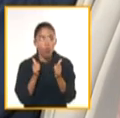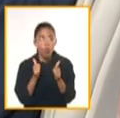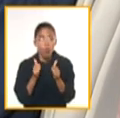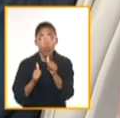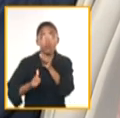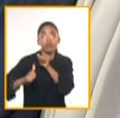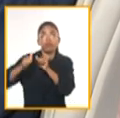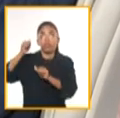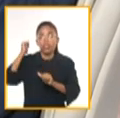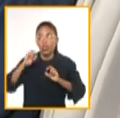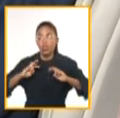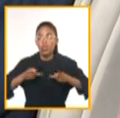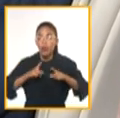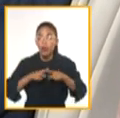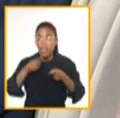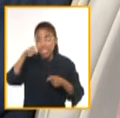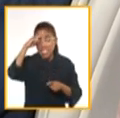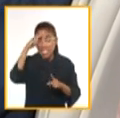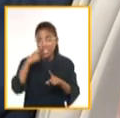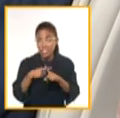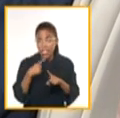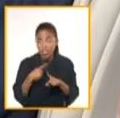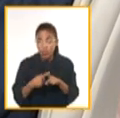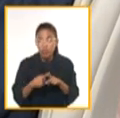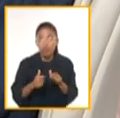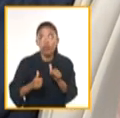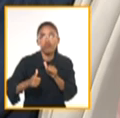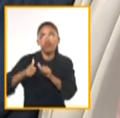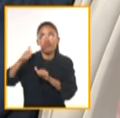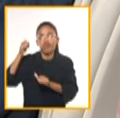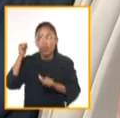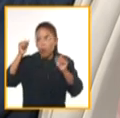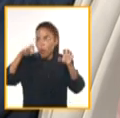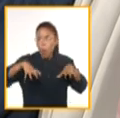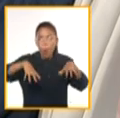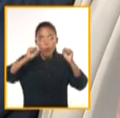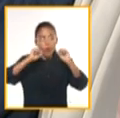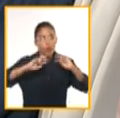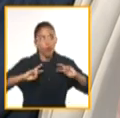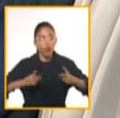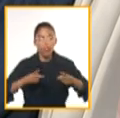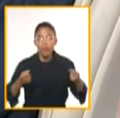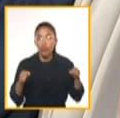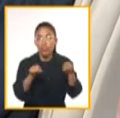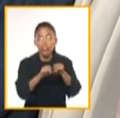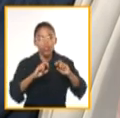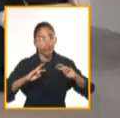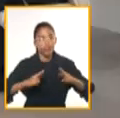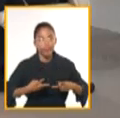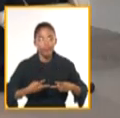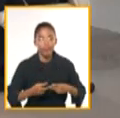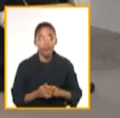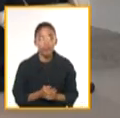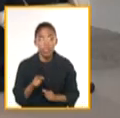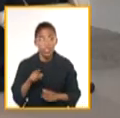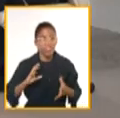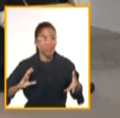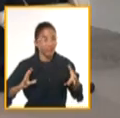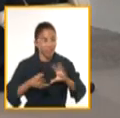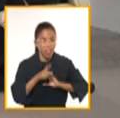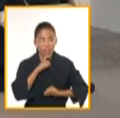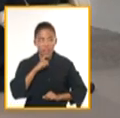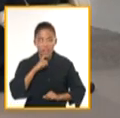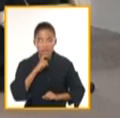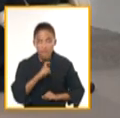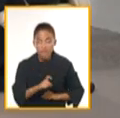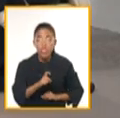que fue la de Santa Cruz, ¿no? Sí, la unidad número de Santa Cruz. De Santa Cruz, y hubo que volver a reconectar. Es decir, es una operación muy compleja en la que, como